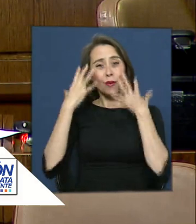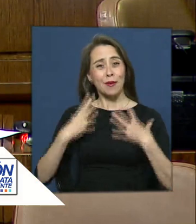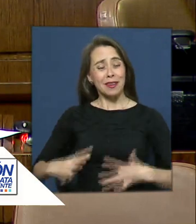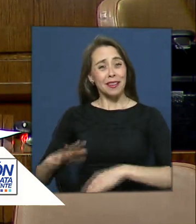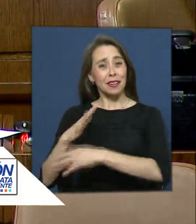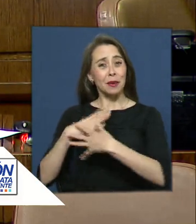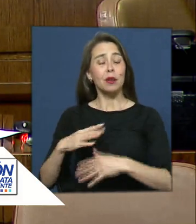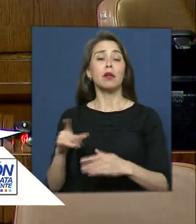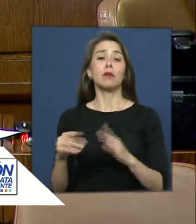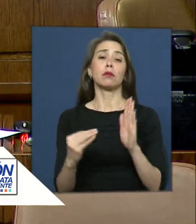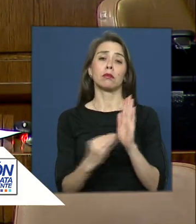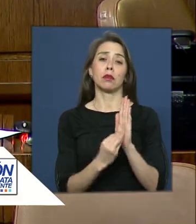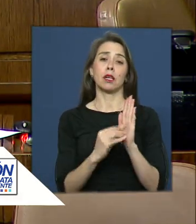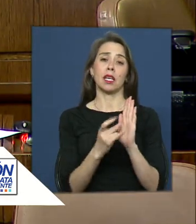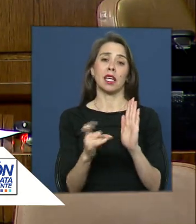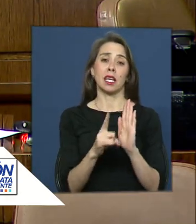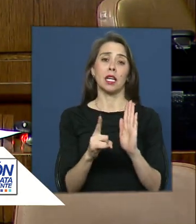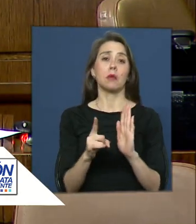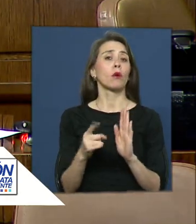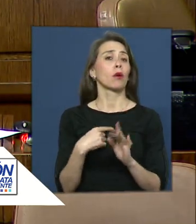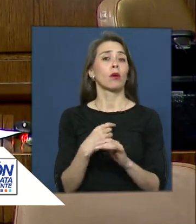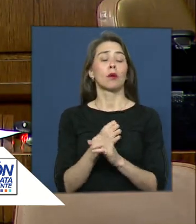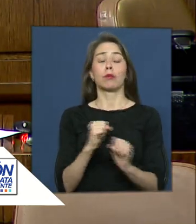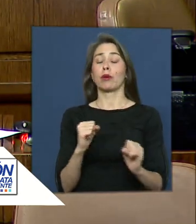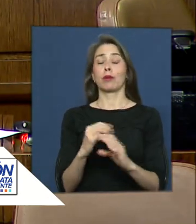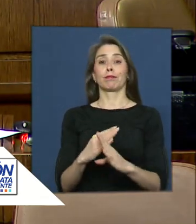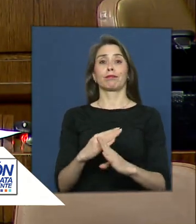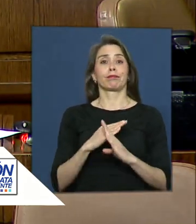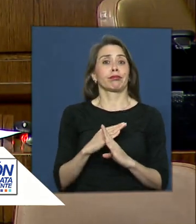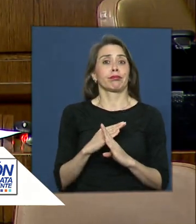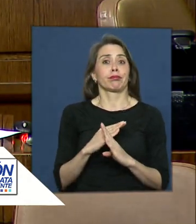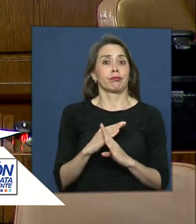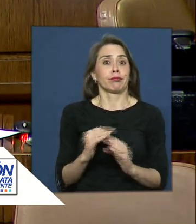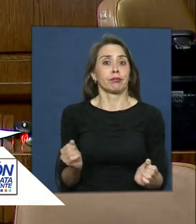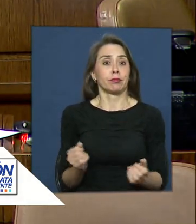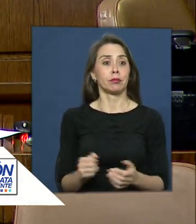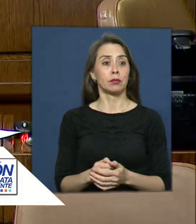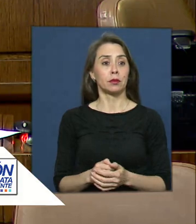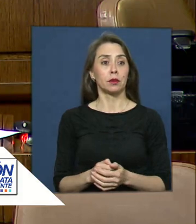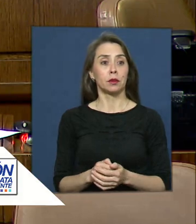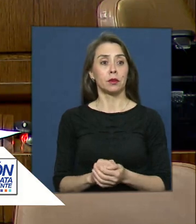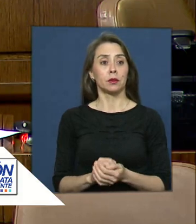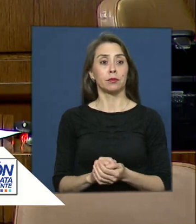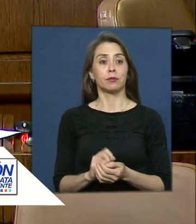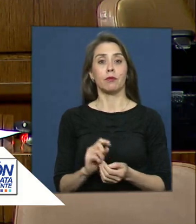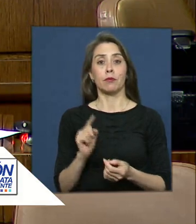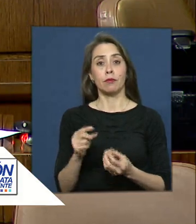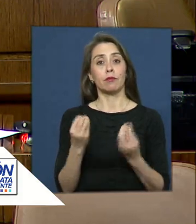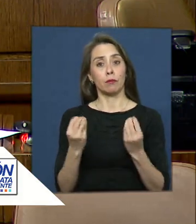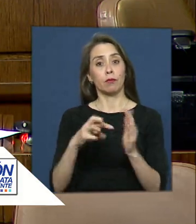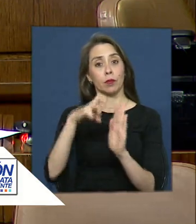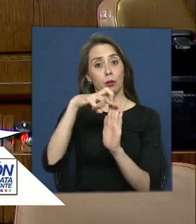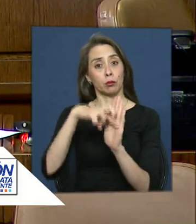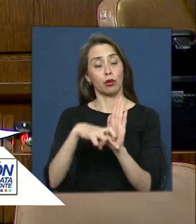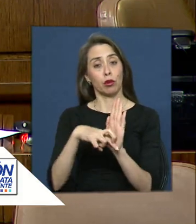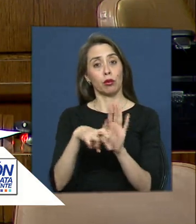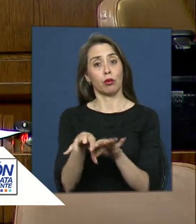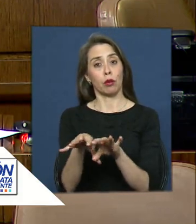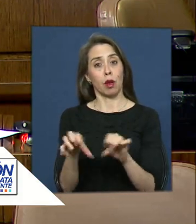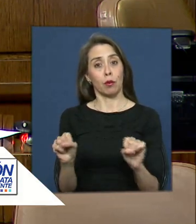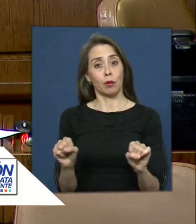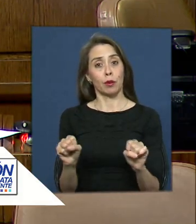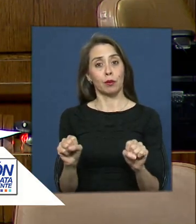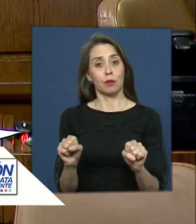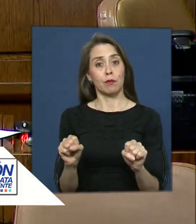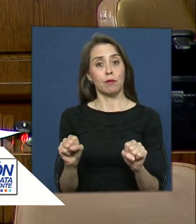de invalidante que ella provoca. En ese sentido, presidente, creo que este es un buen proyecto de resolución que no tiende sino